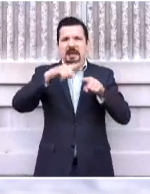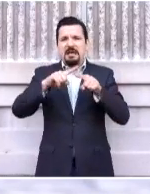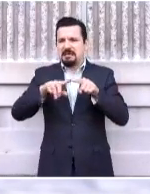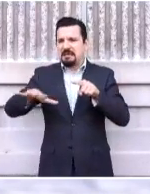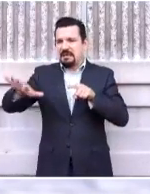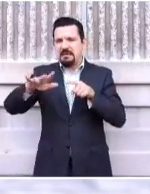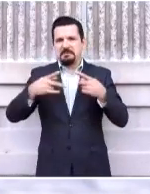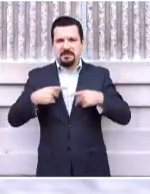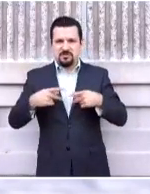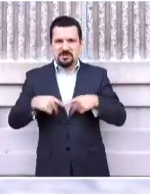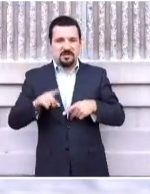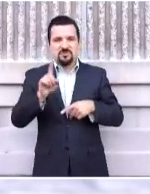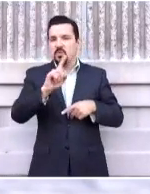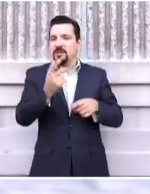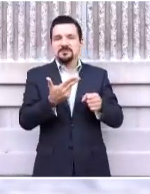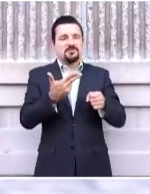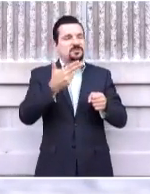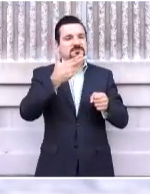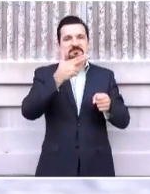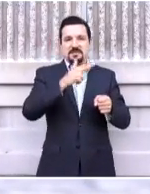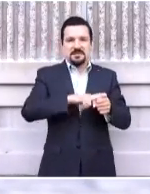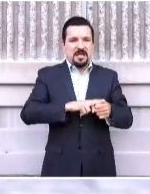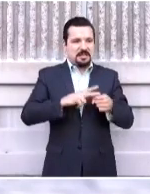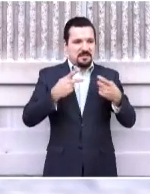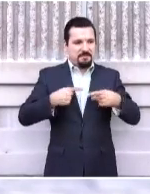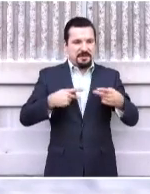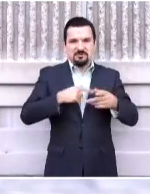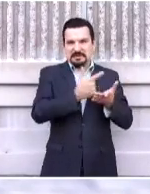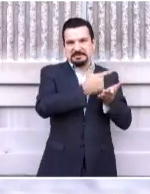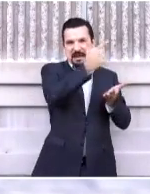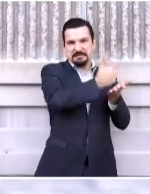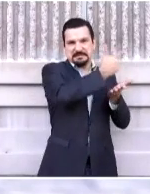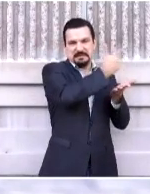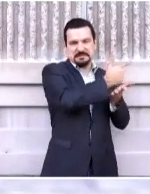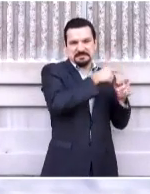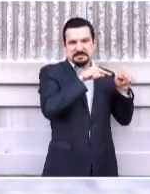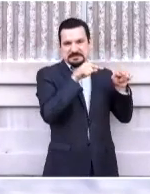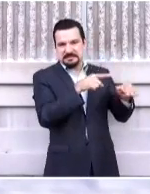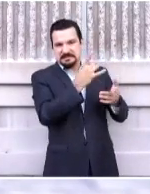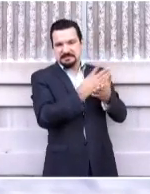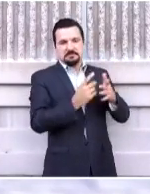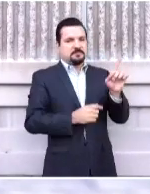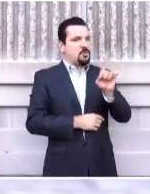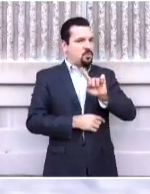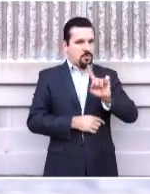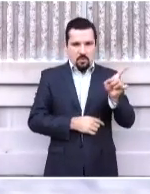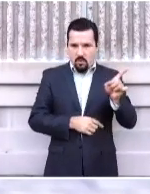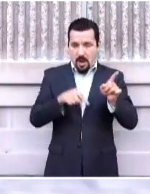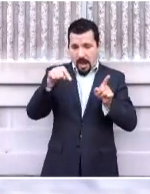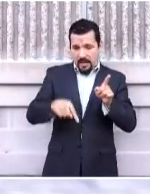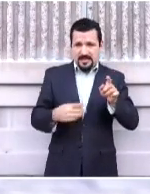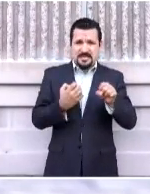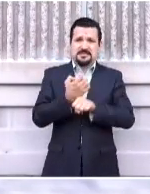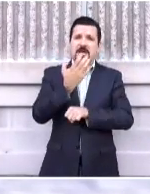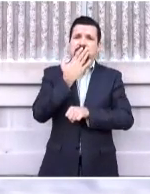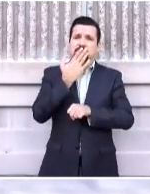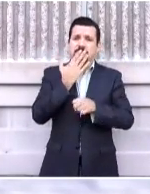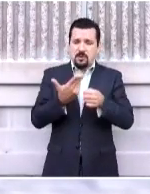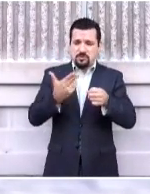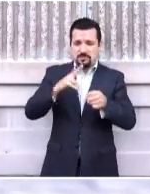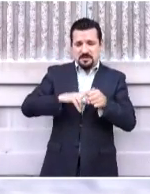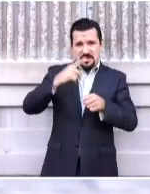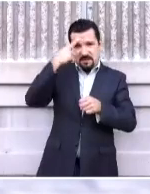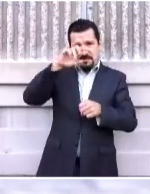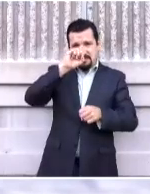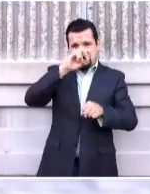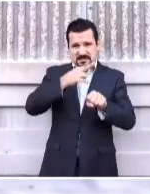van a funcionar como un hospital de pacientes críticos, ¿no? Nuestro hospital de referencia en el estado para la